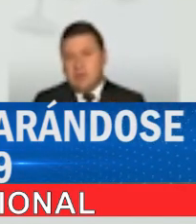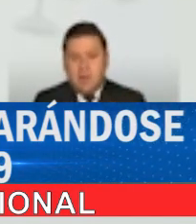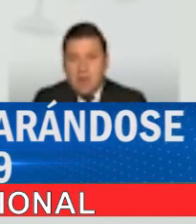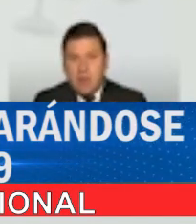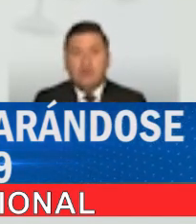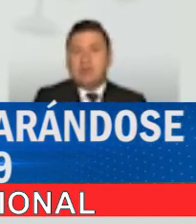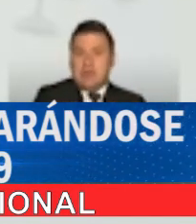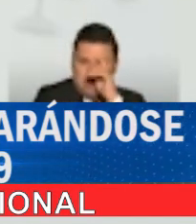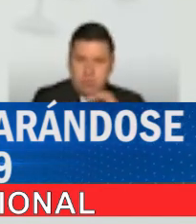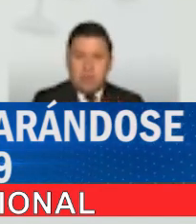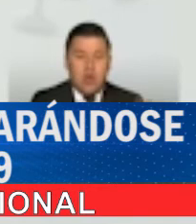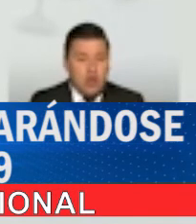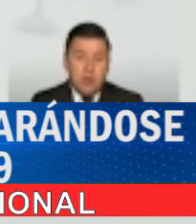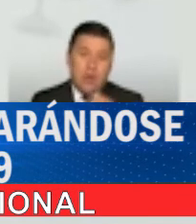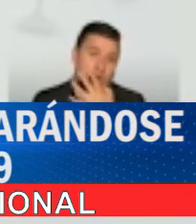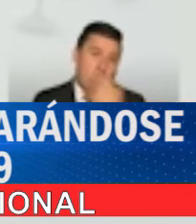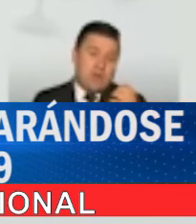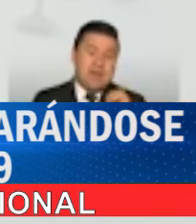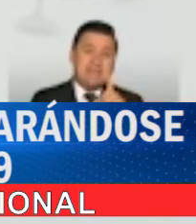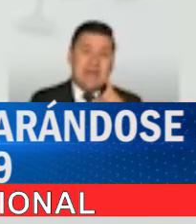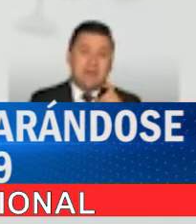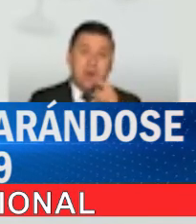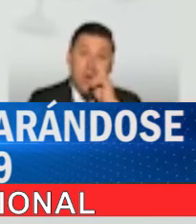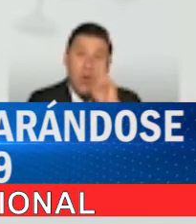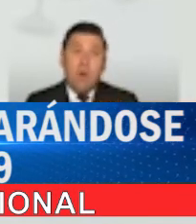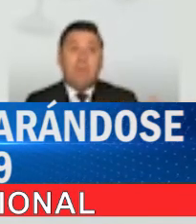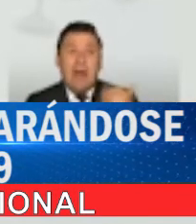esa distribución de 406 ventiladores en junio,